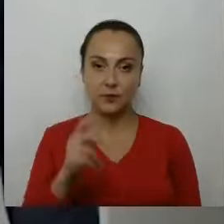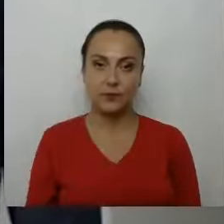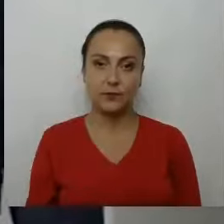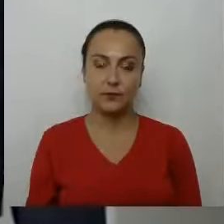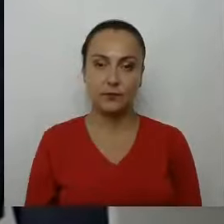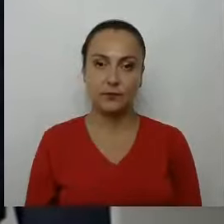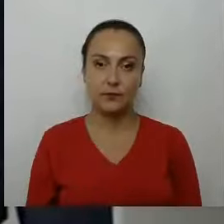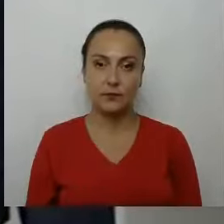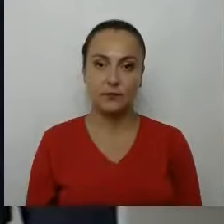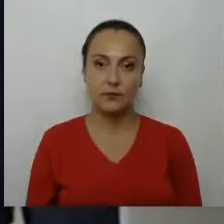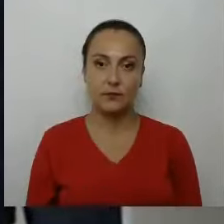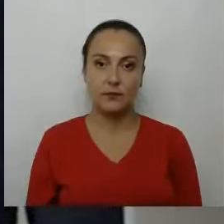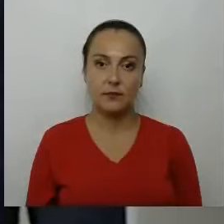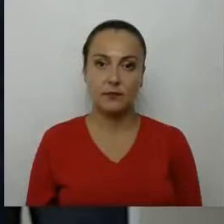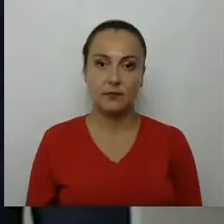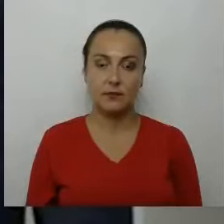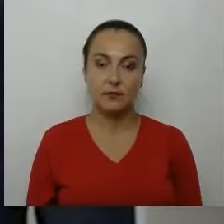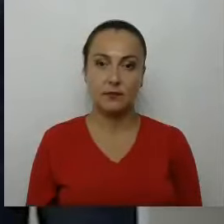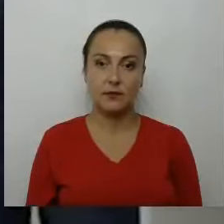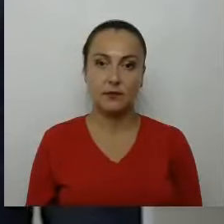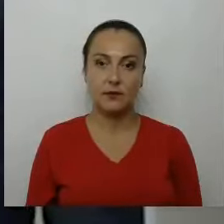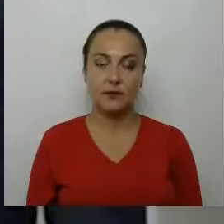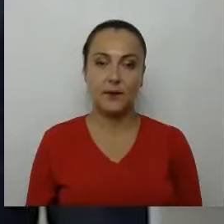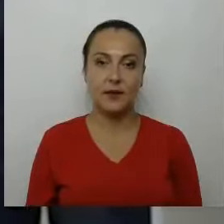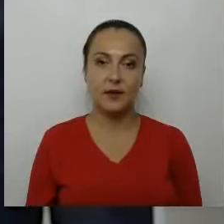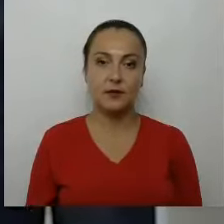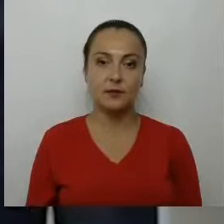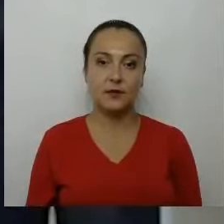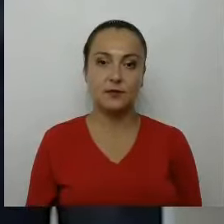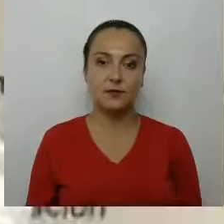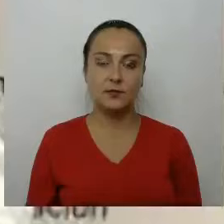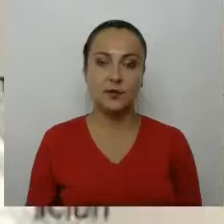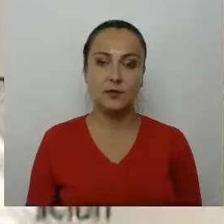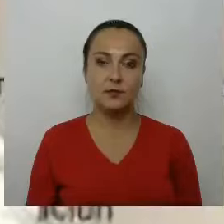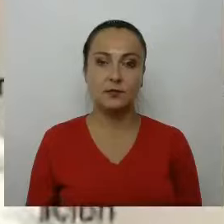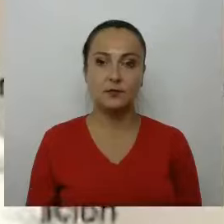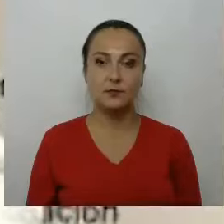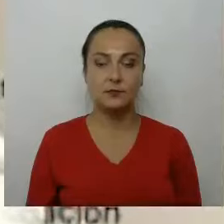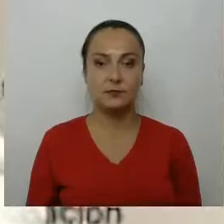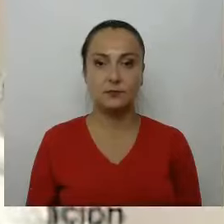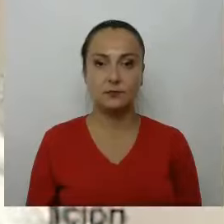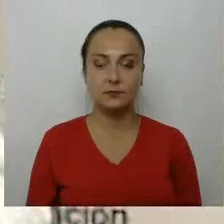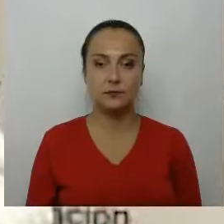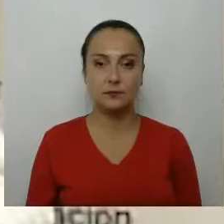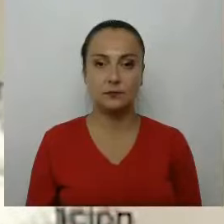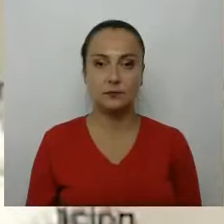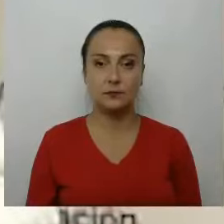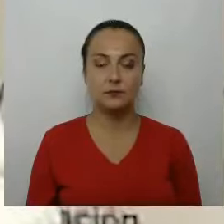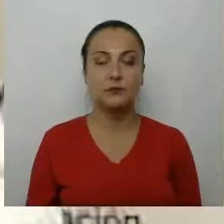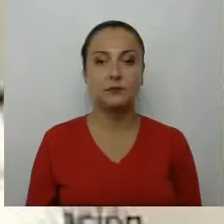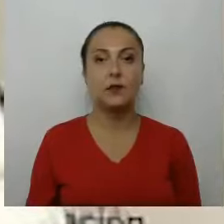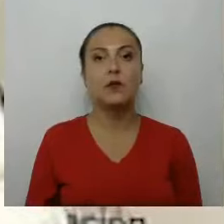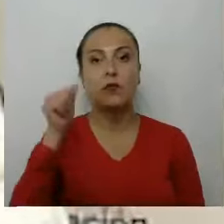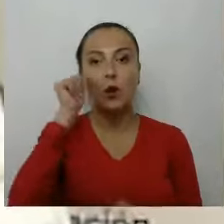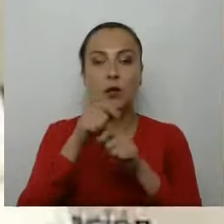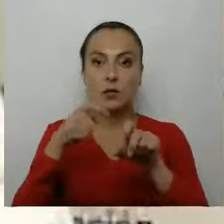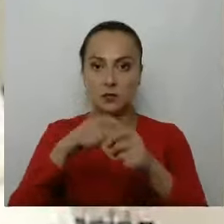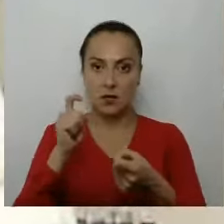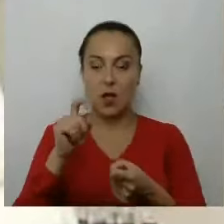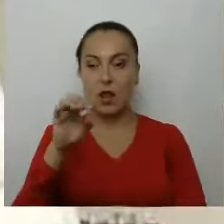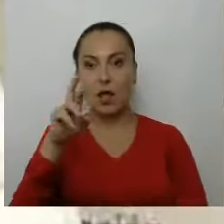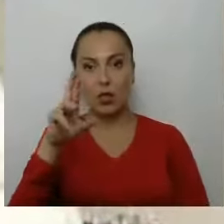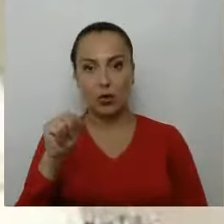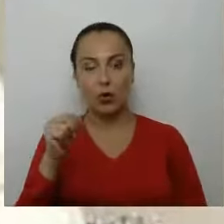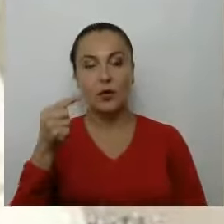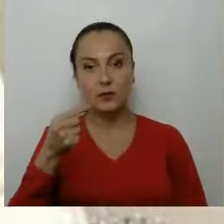en la presidencia ejecutivo del Instituto Costarricense de Acueductos y Alcantarillados. Recordemos que la salida de don Alejandro Guillén se